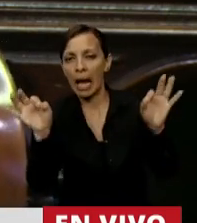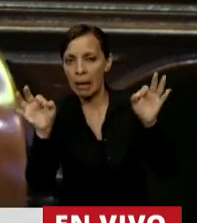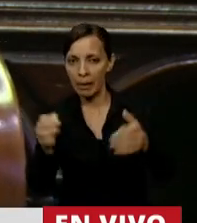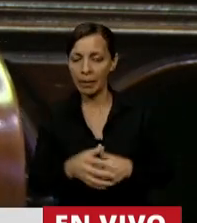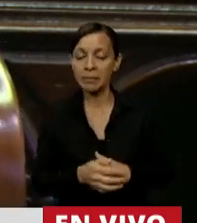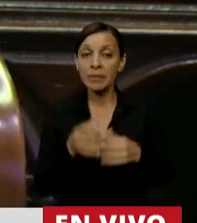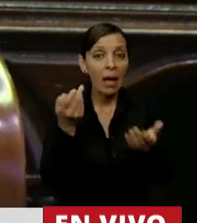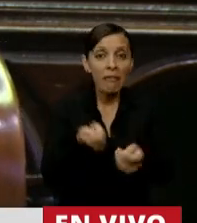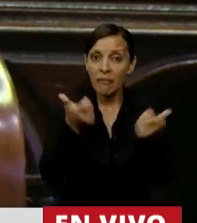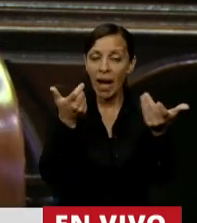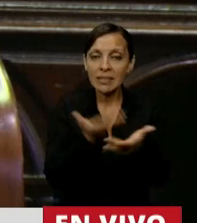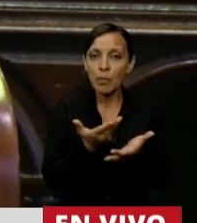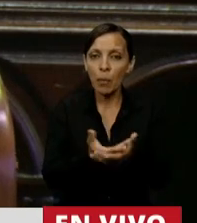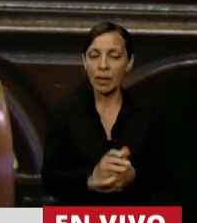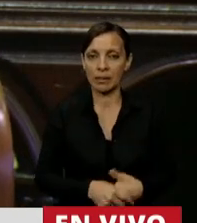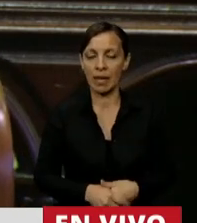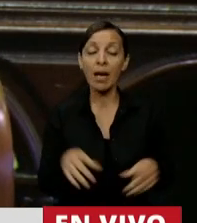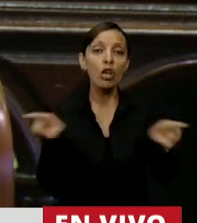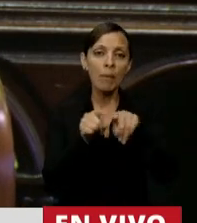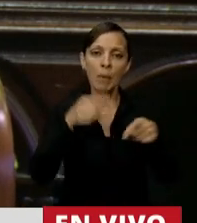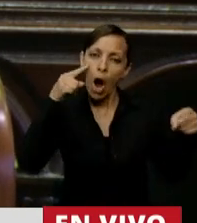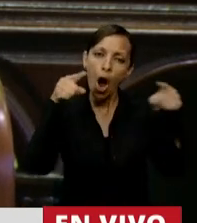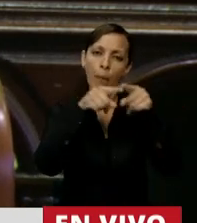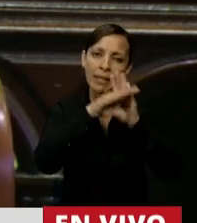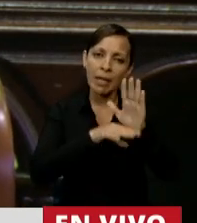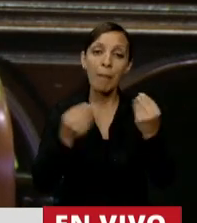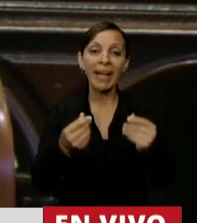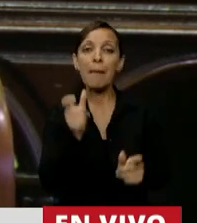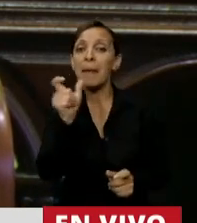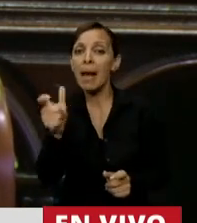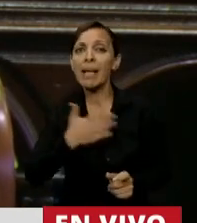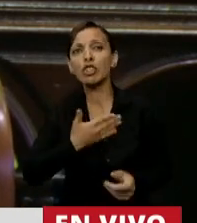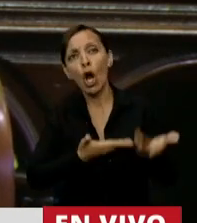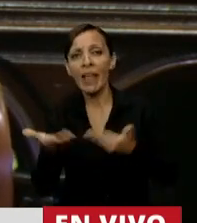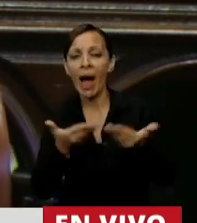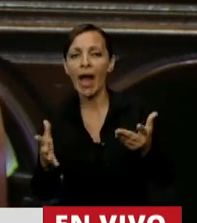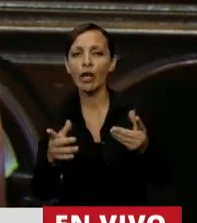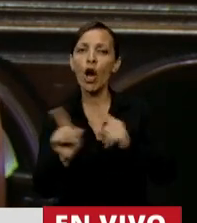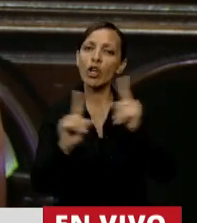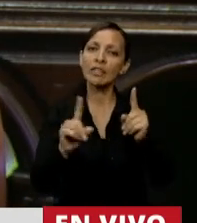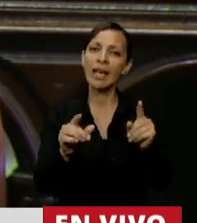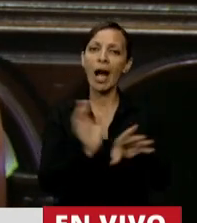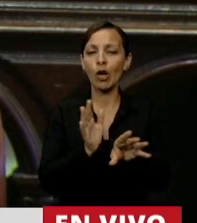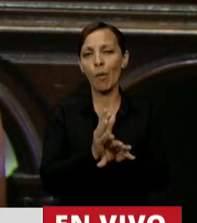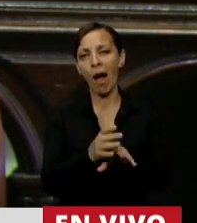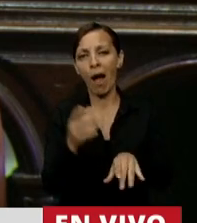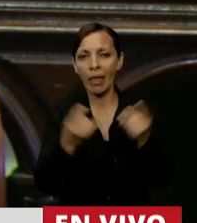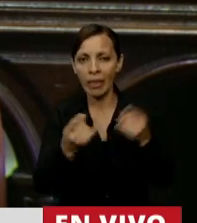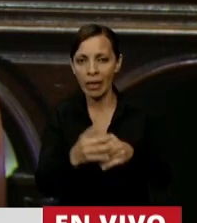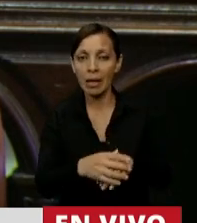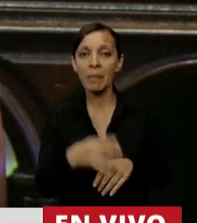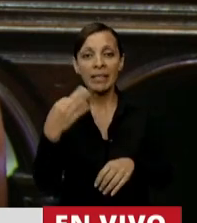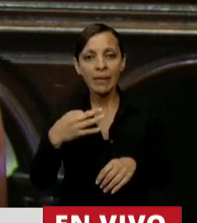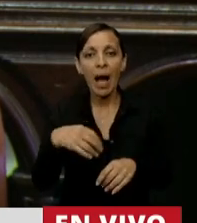presidente, esta propuesta como alinear los objetivos para que ser solidario no sea con la ajena, para que sea